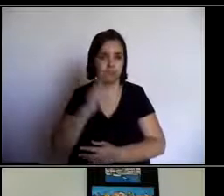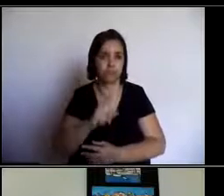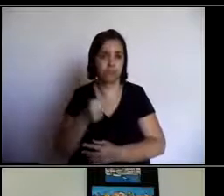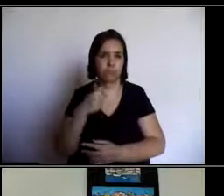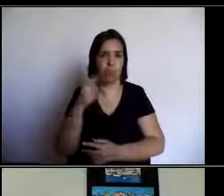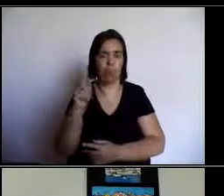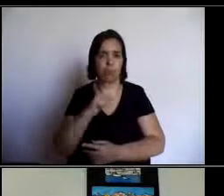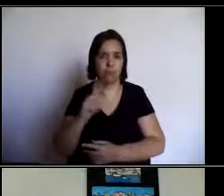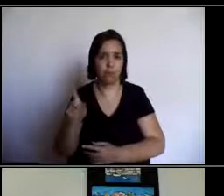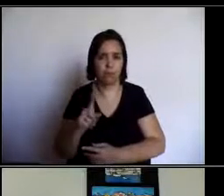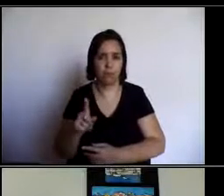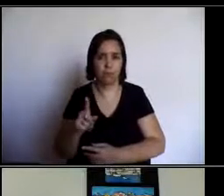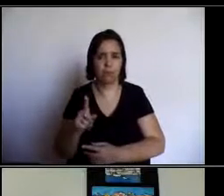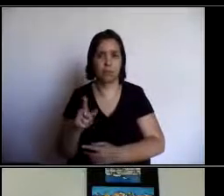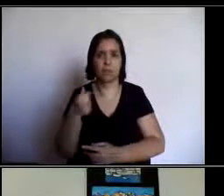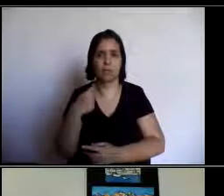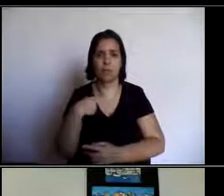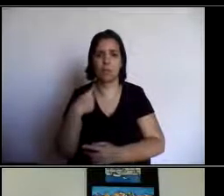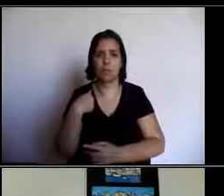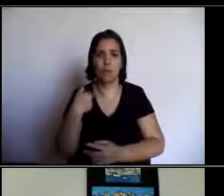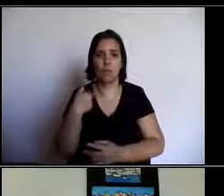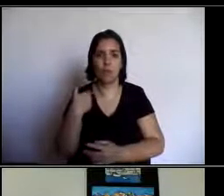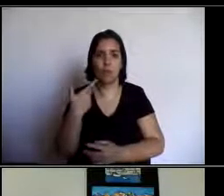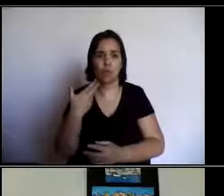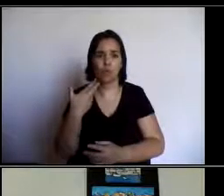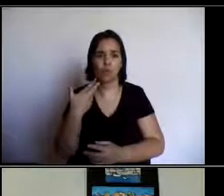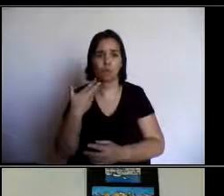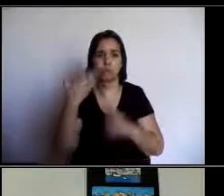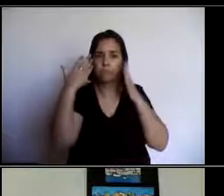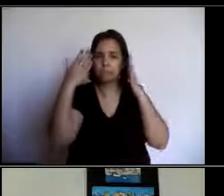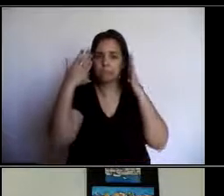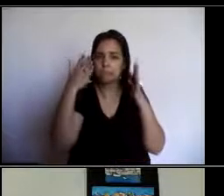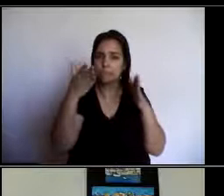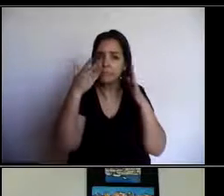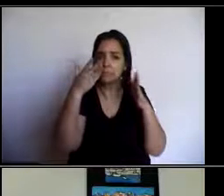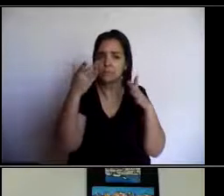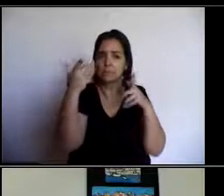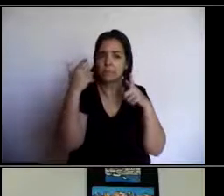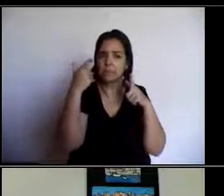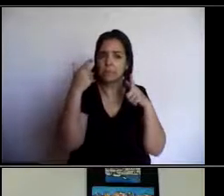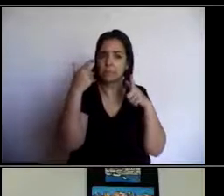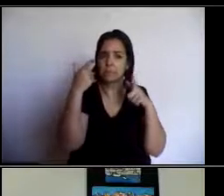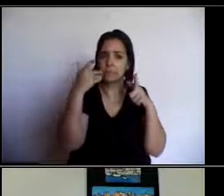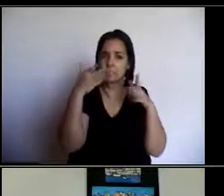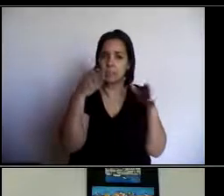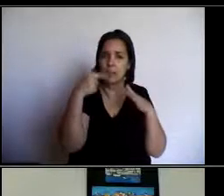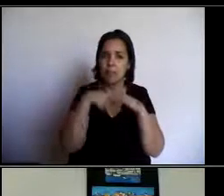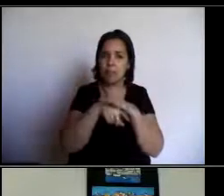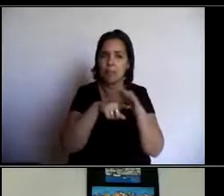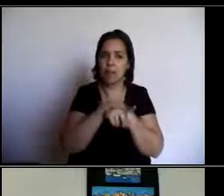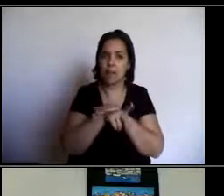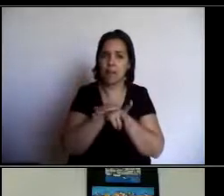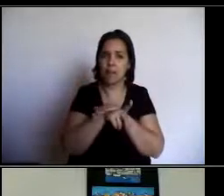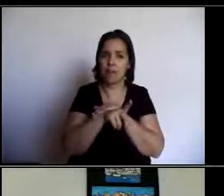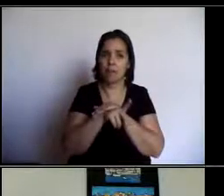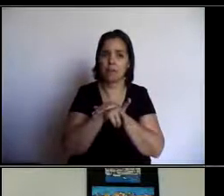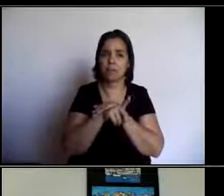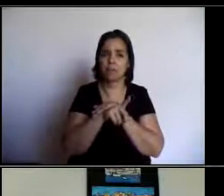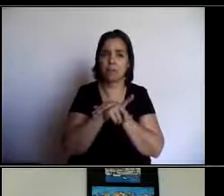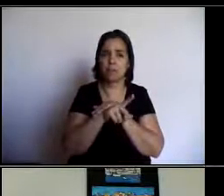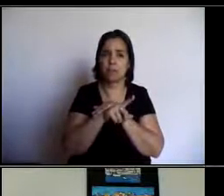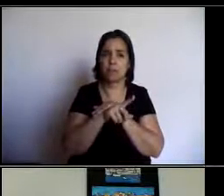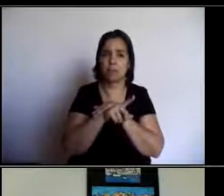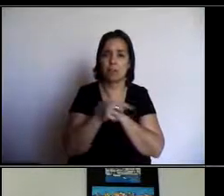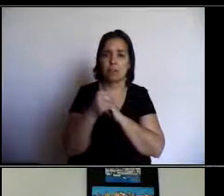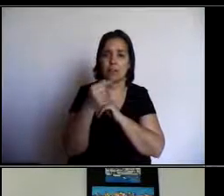todo es conveniente que se concentre en esas áreas de desarrollo tan